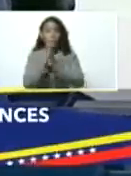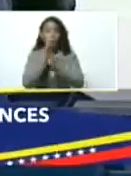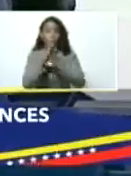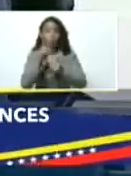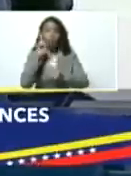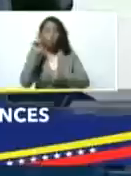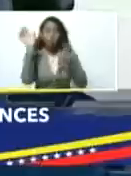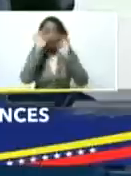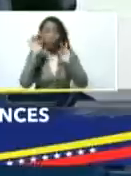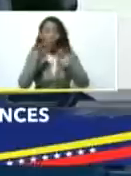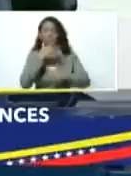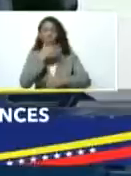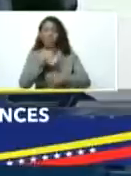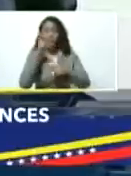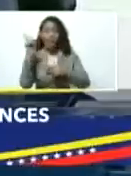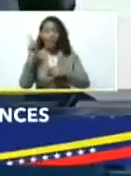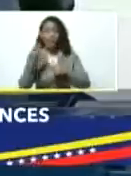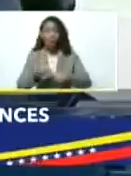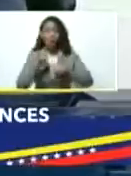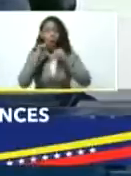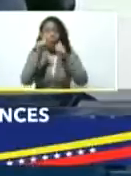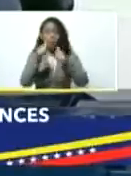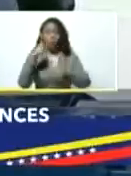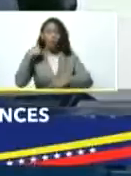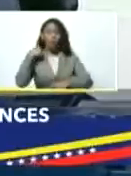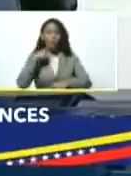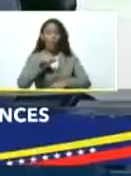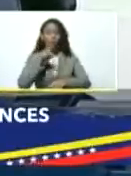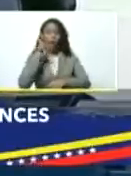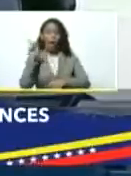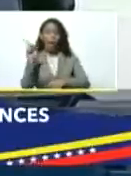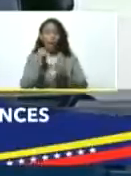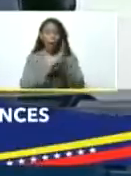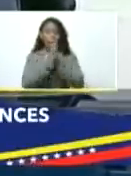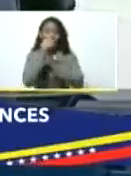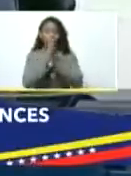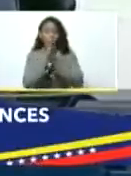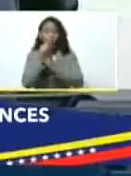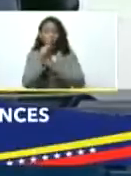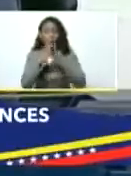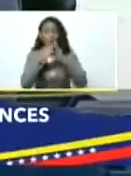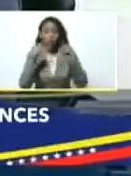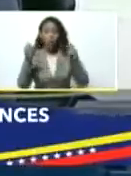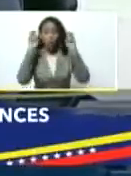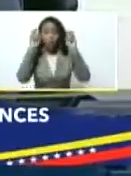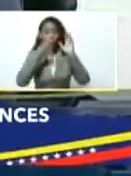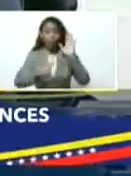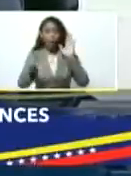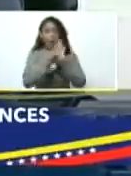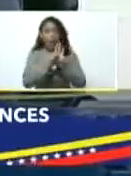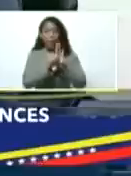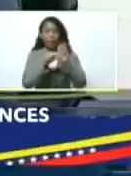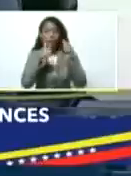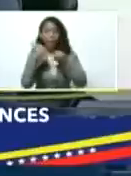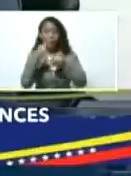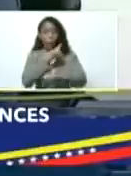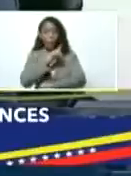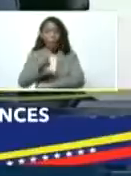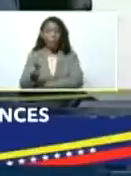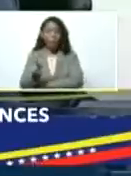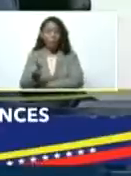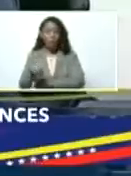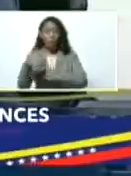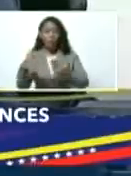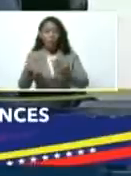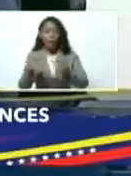forma facilitar ese arranque y tener este emprendimiento en todo el marco de la ley. Y esto es un mandato, presidente, que